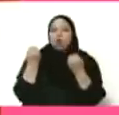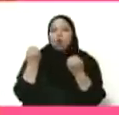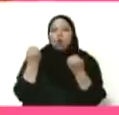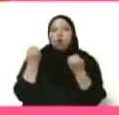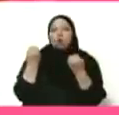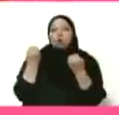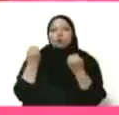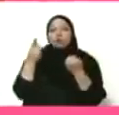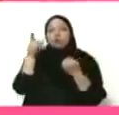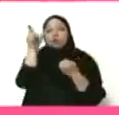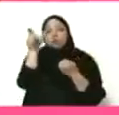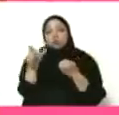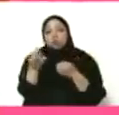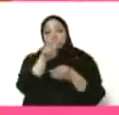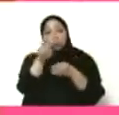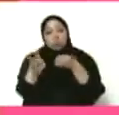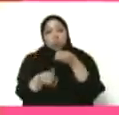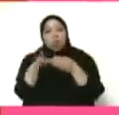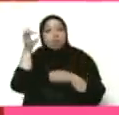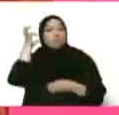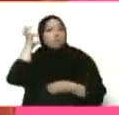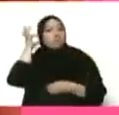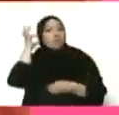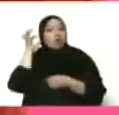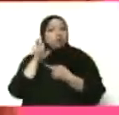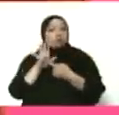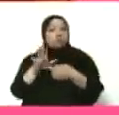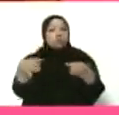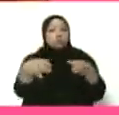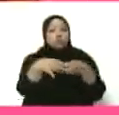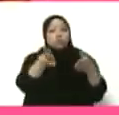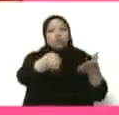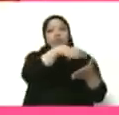Tania tiene que presentar su plan. ¿Dónde? En la dirección nacional.